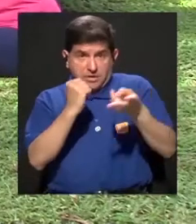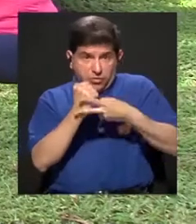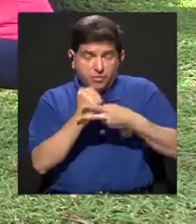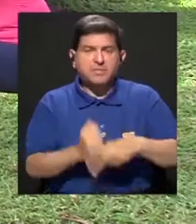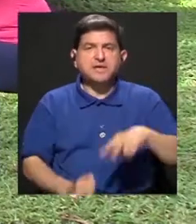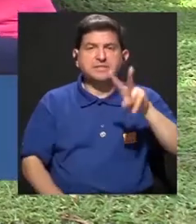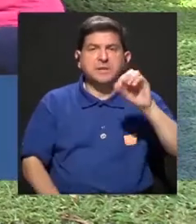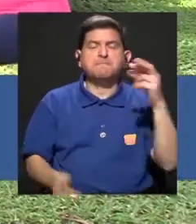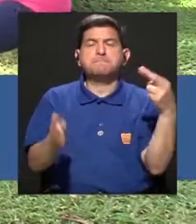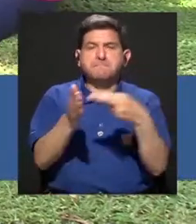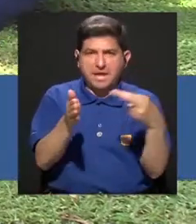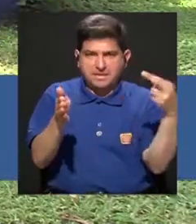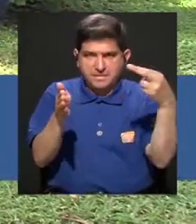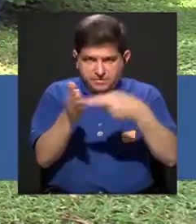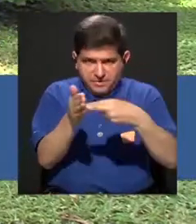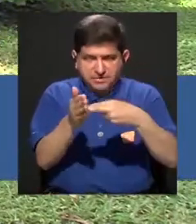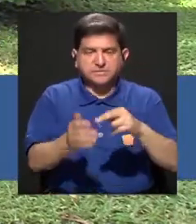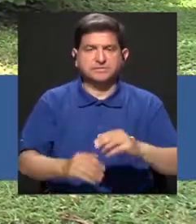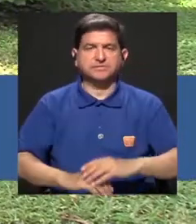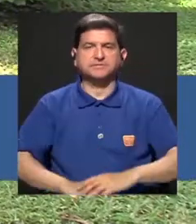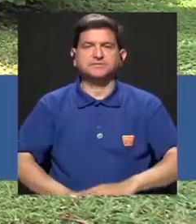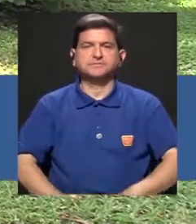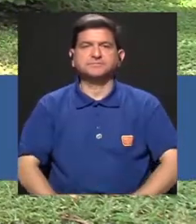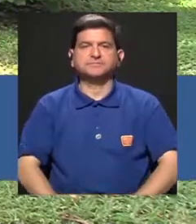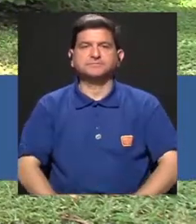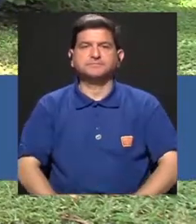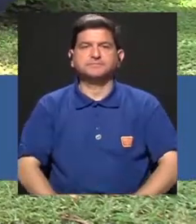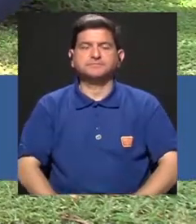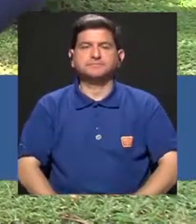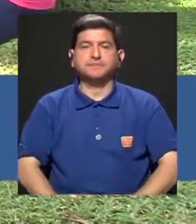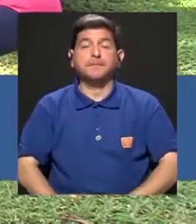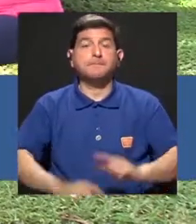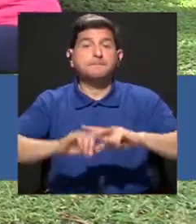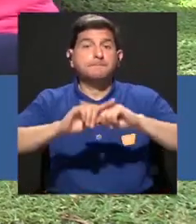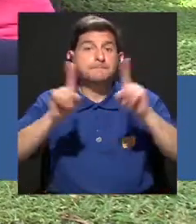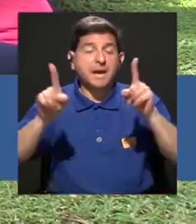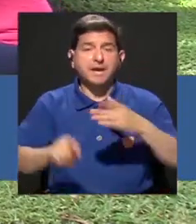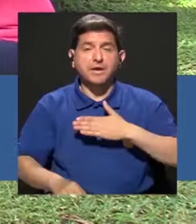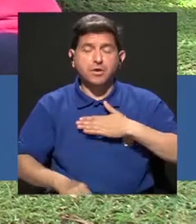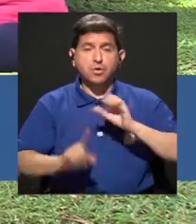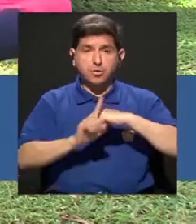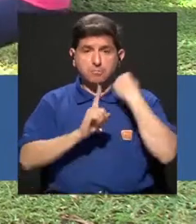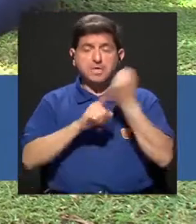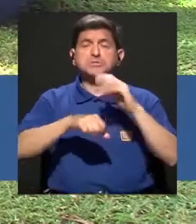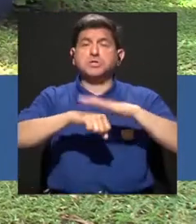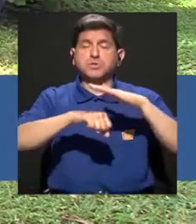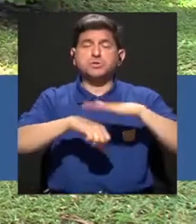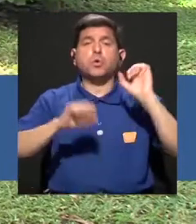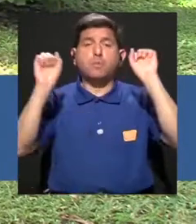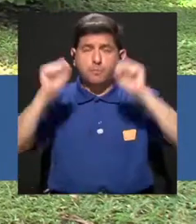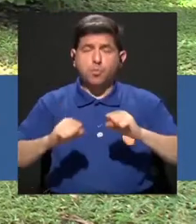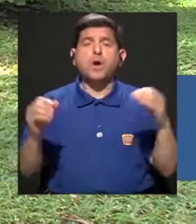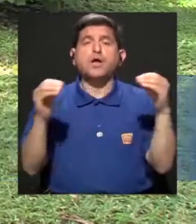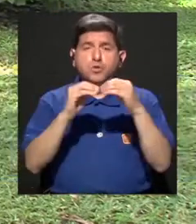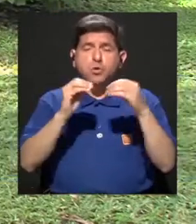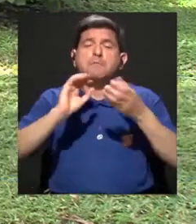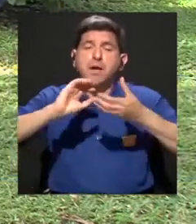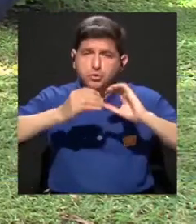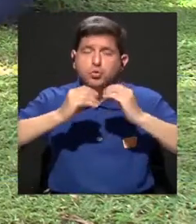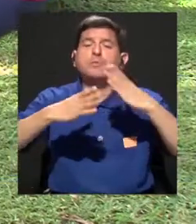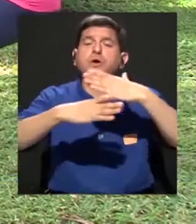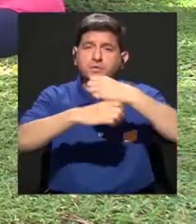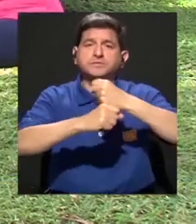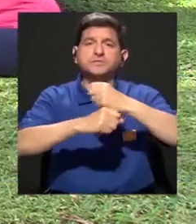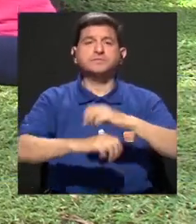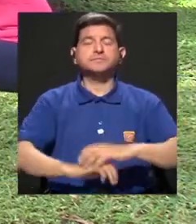sentadilla anterior, unas 20 repeticiones. Sin embargo, si mi condición me lo permite, puedo realizar una